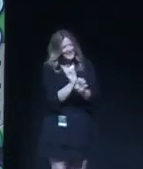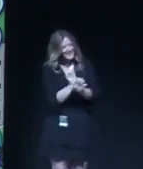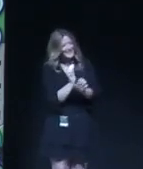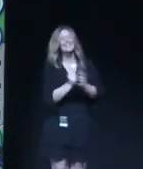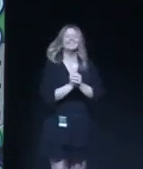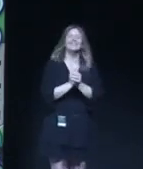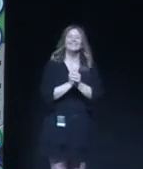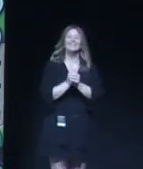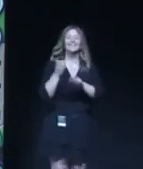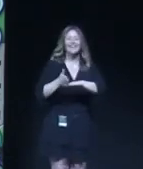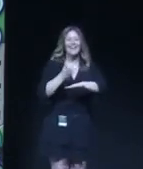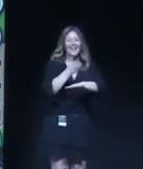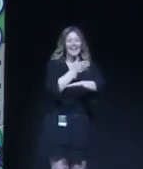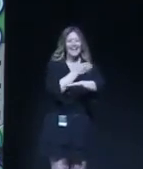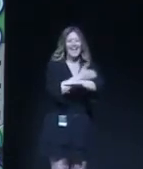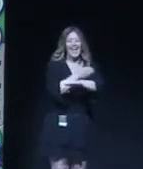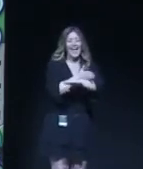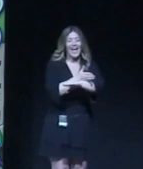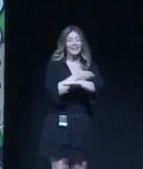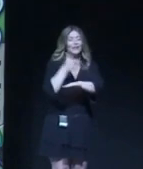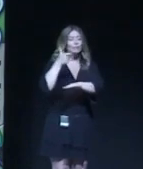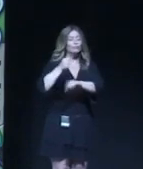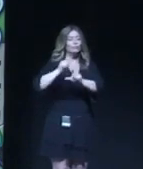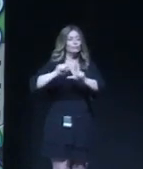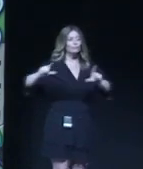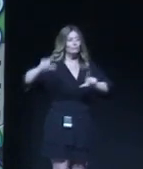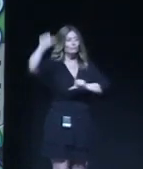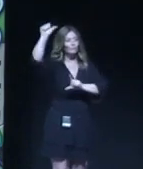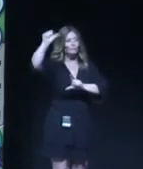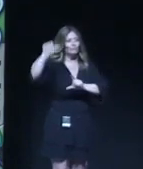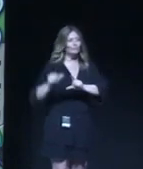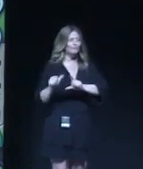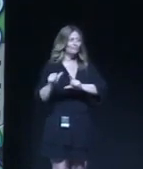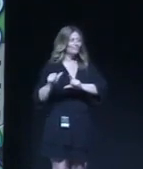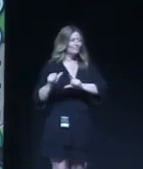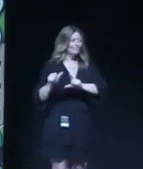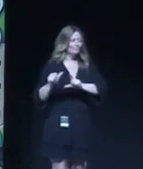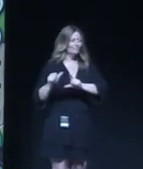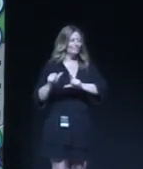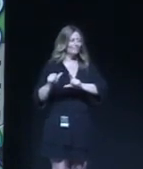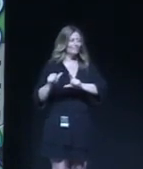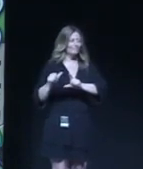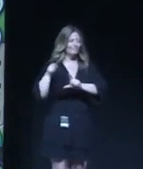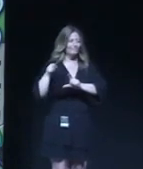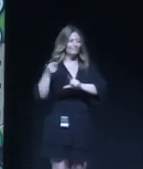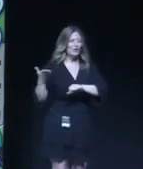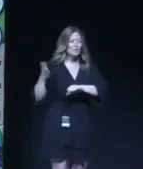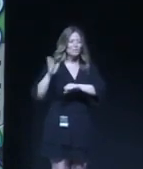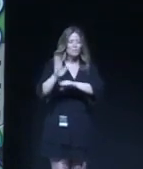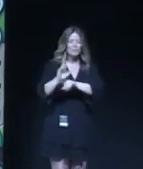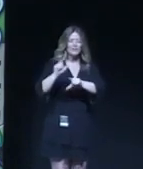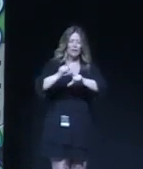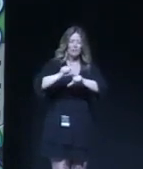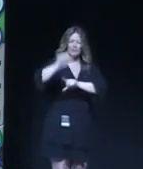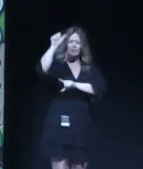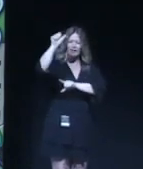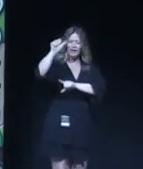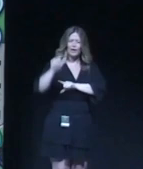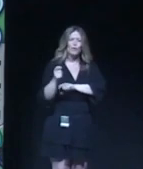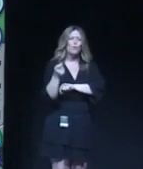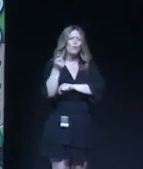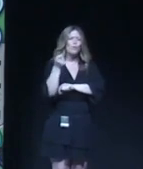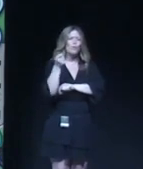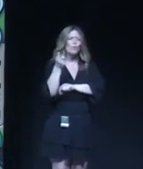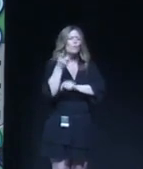Bienvenida. Y antes de darle al play, antes de que veamos esta propuesta, esta película, quería contaros un poco de